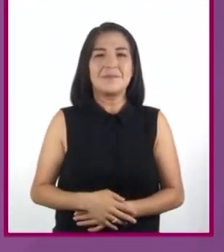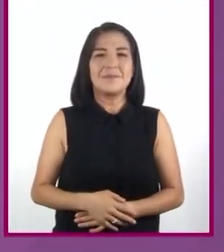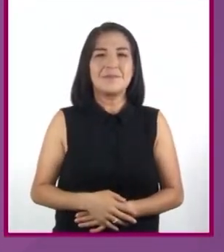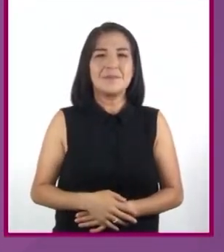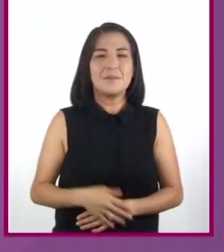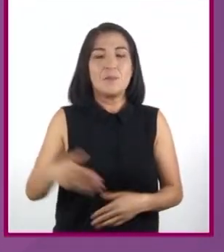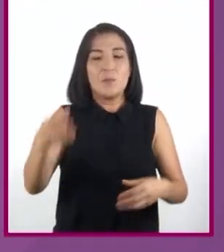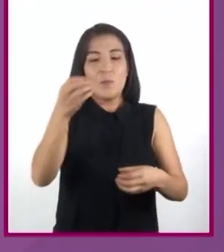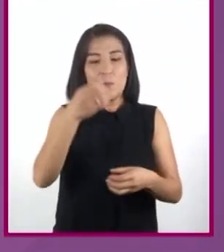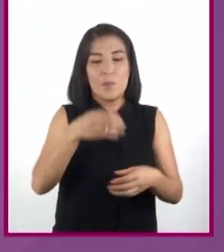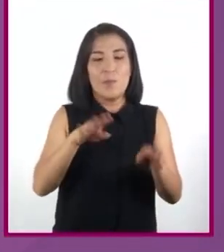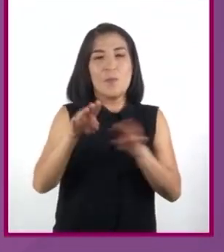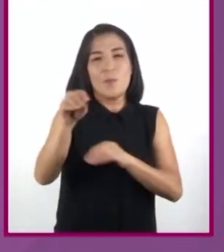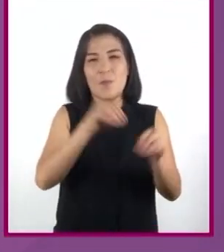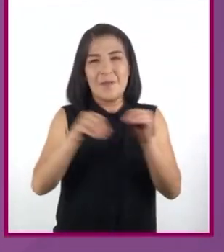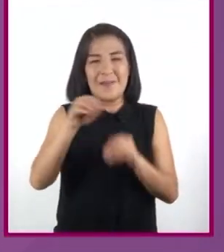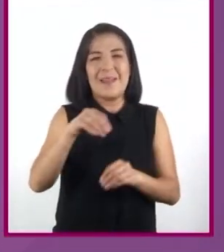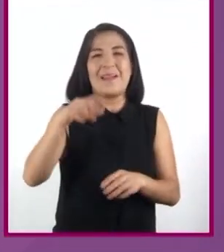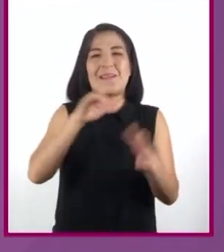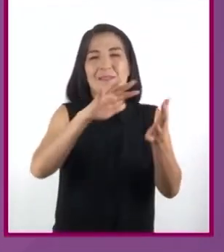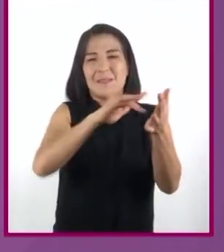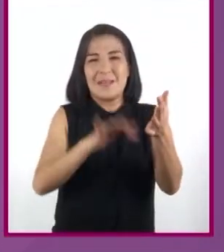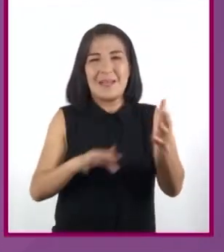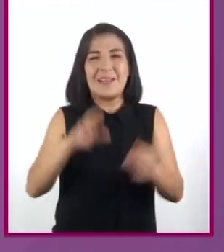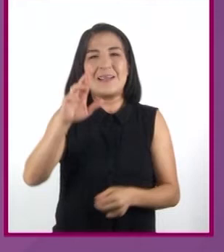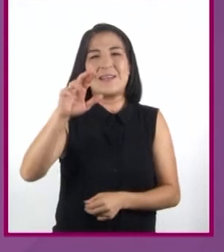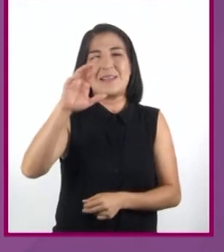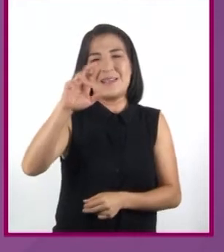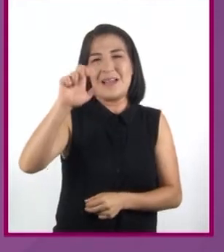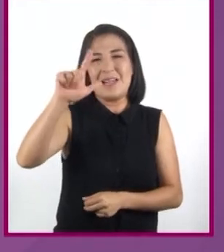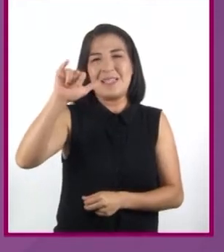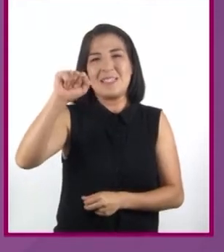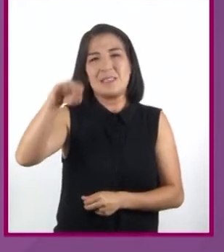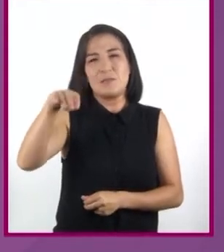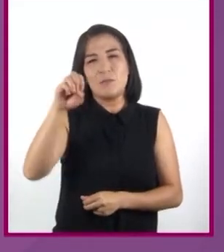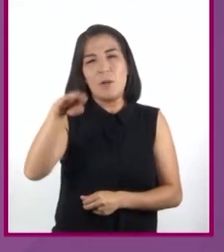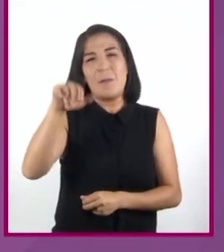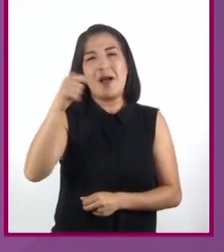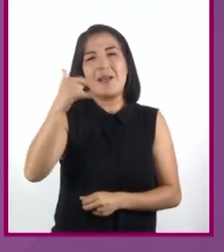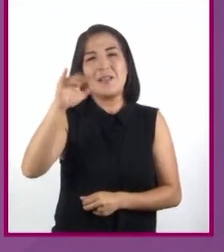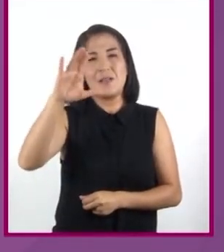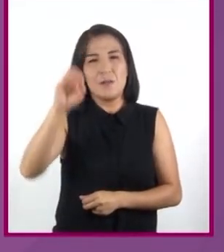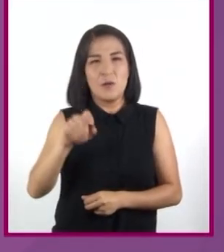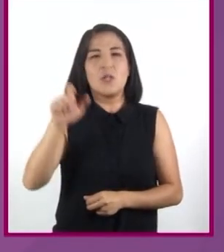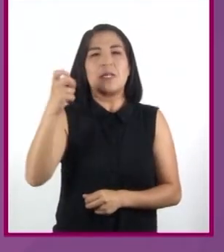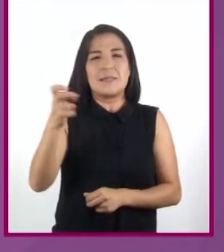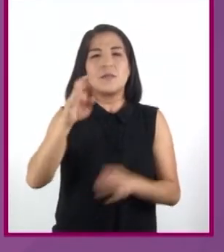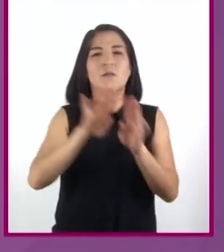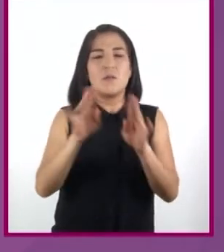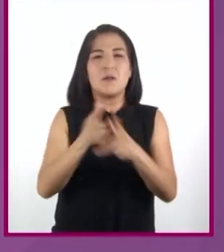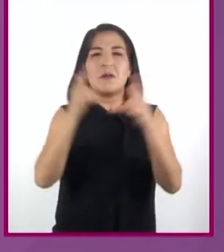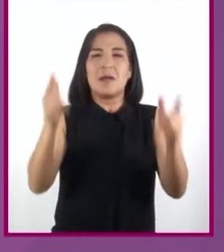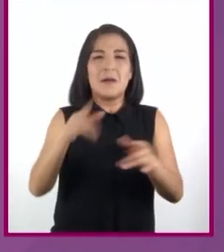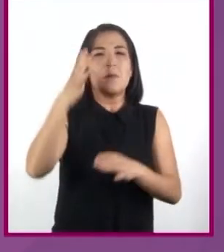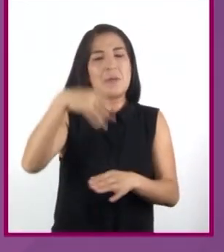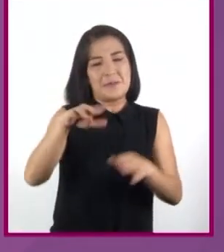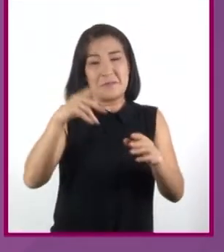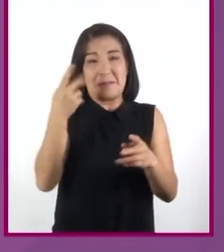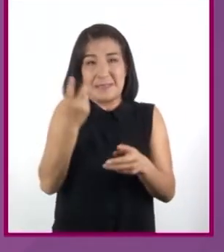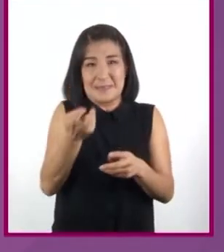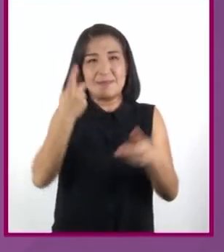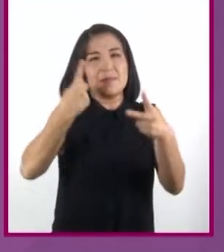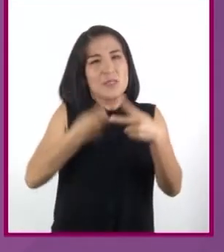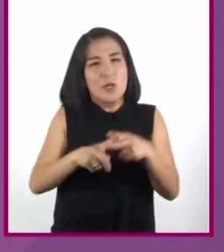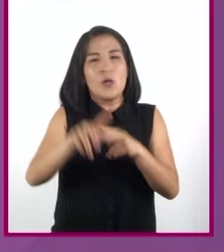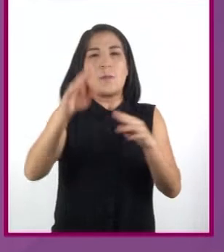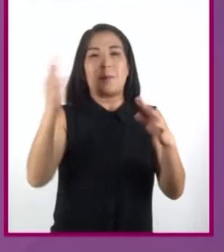Movimiento literario Realismo mágico. El realismo mágico es un movimiento literario que nace durante la segunda mitad del